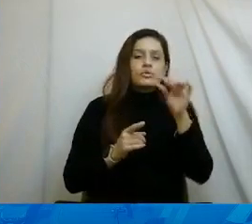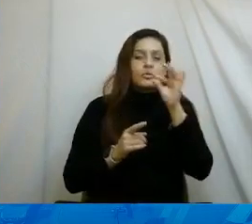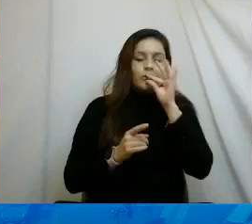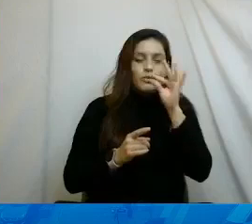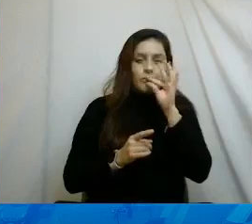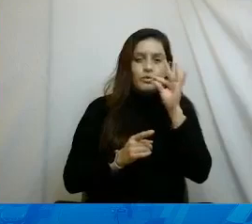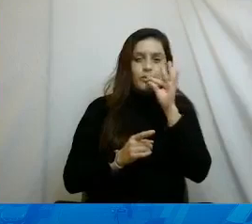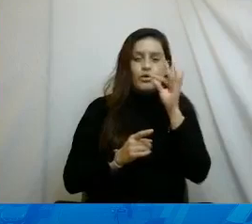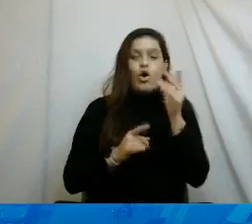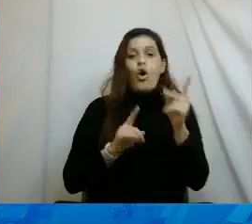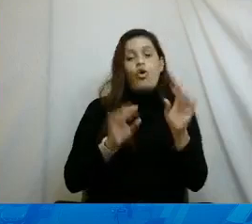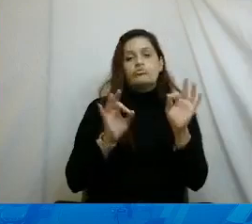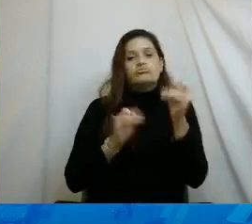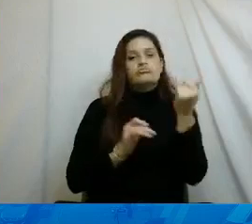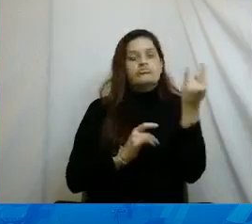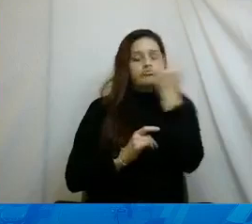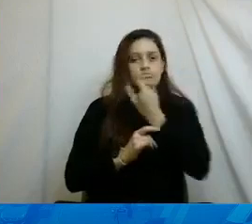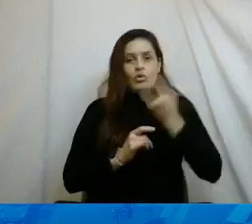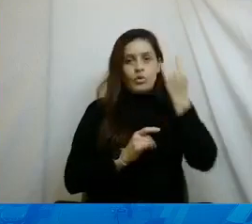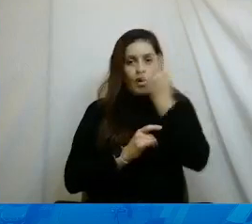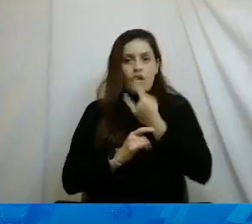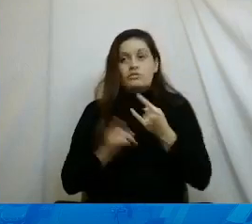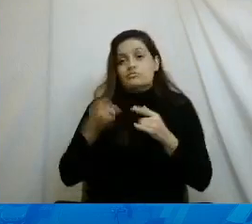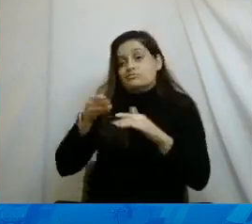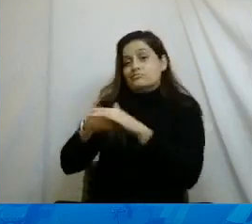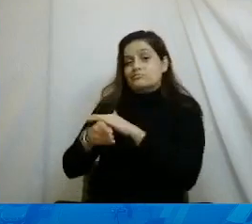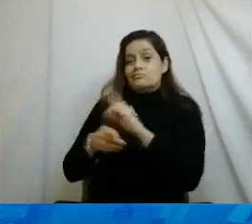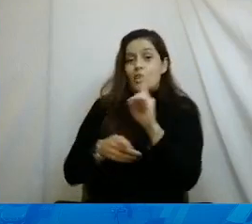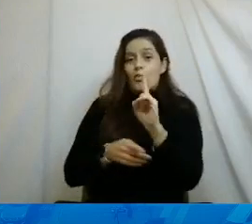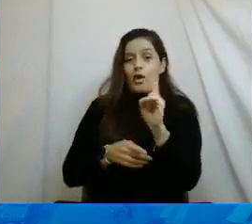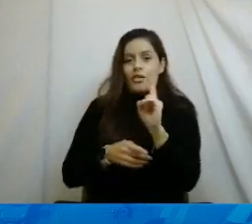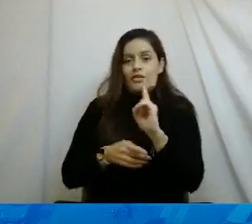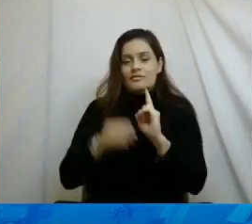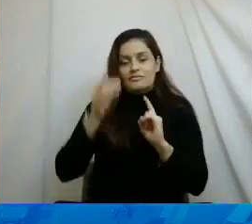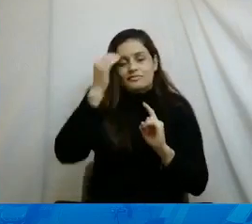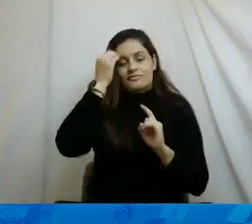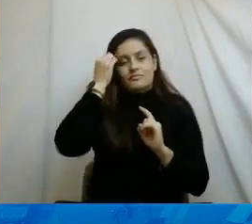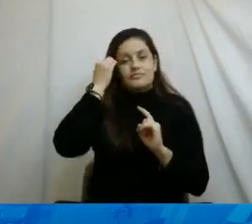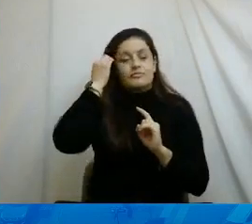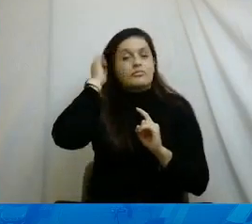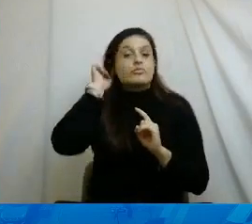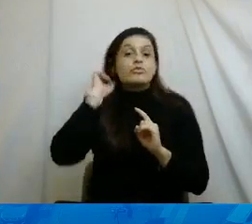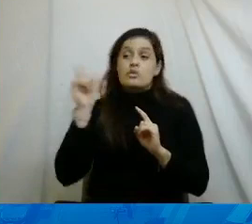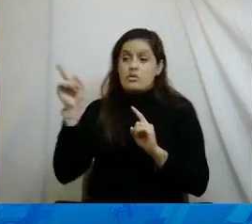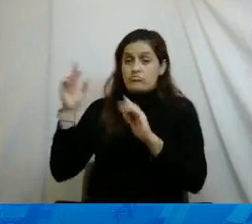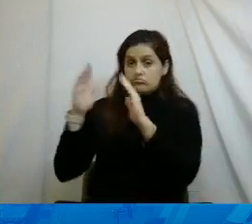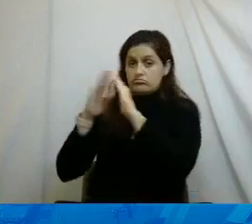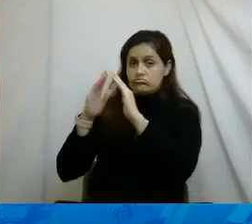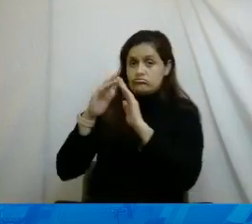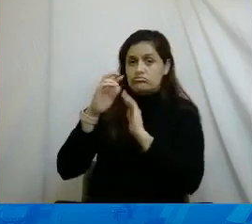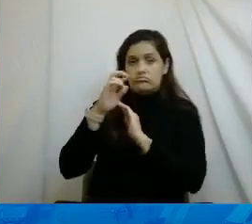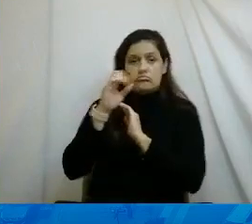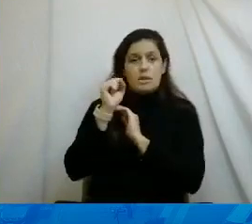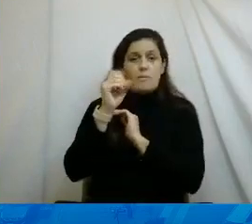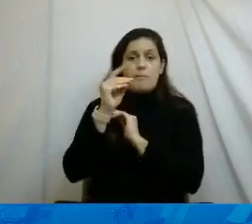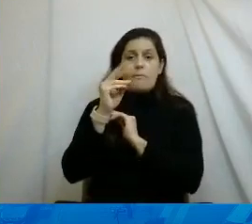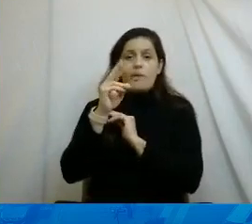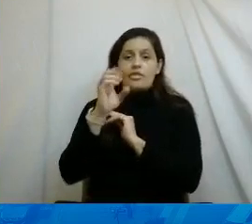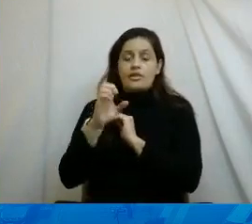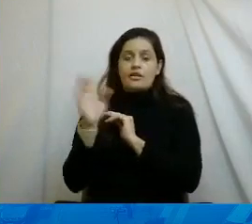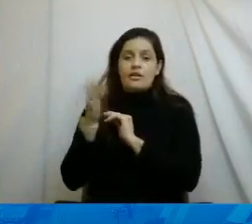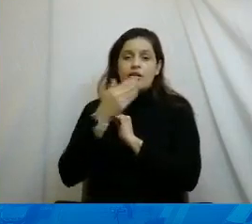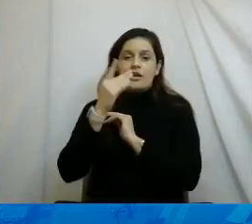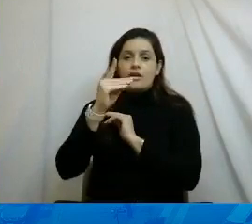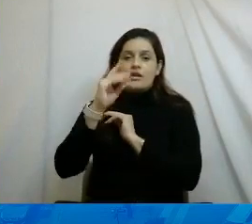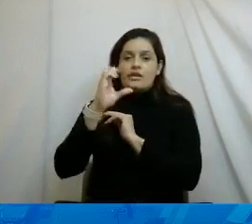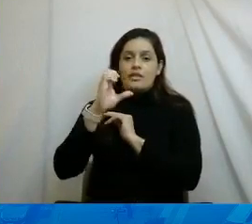¿no? Pero la Casa del Padre Demetrio siempre está en su disposición a recibir a las personas en situación de calle. En ese sentido, nunca nos han